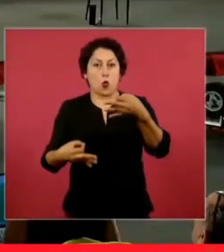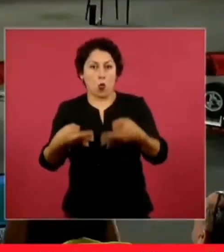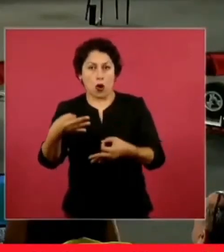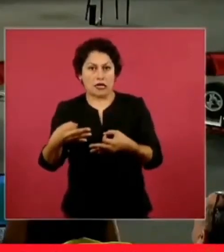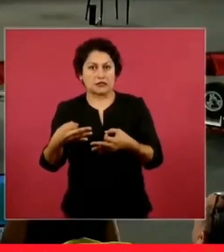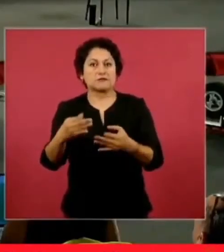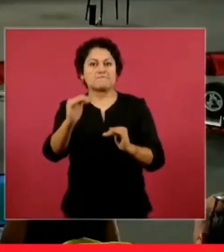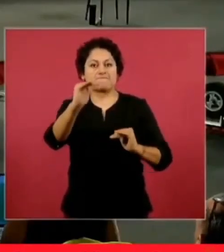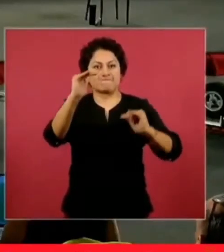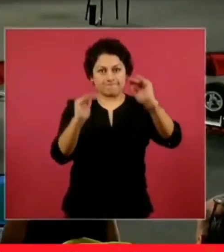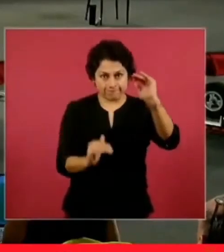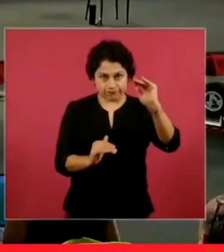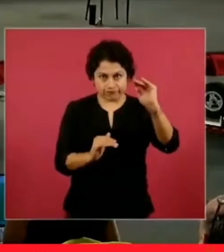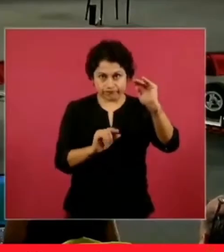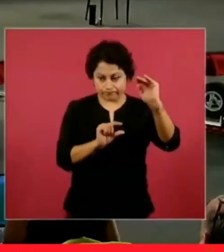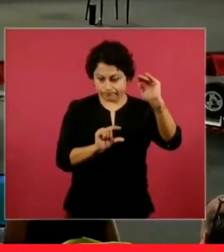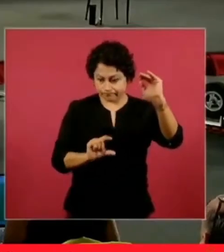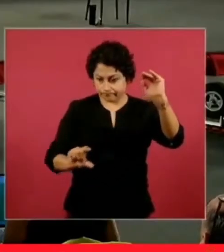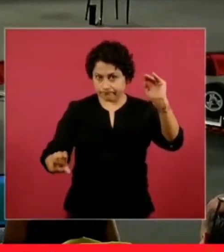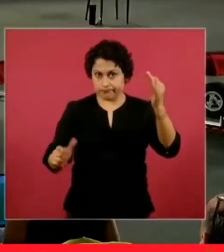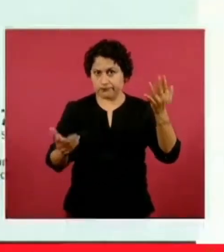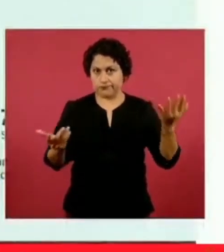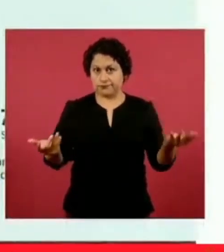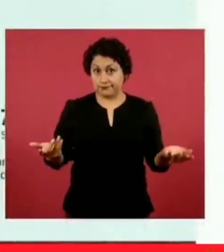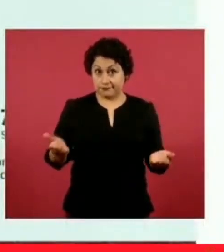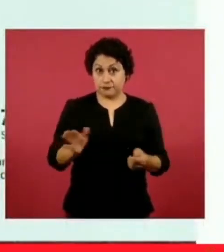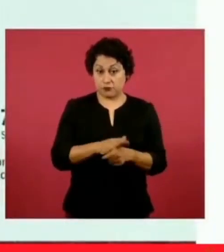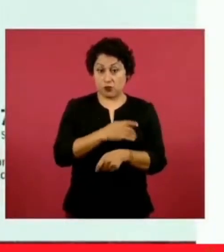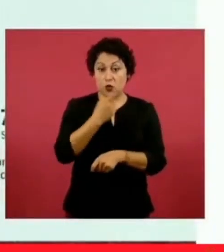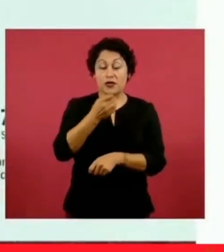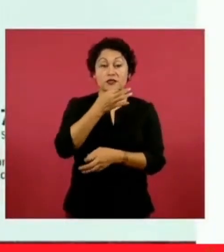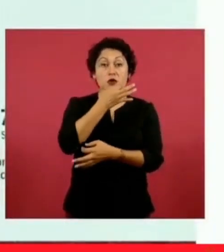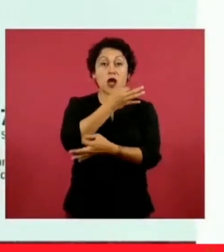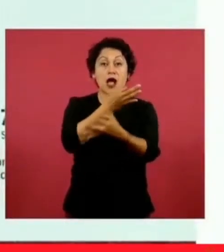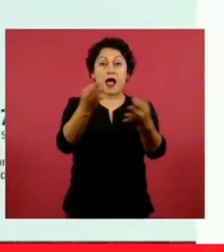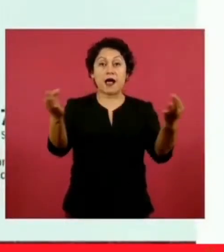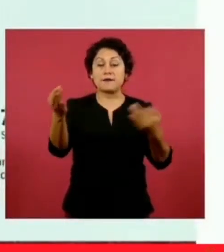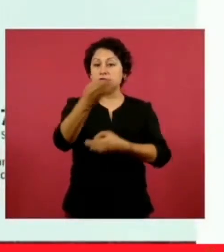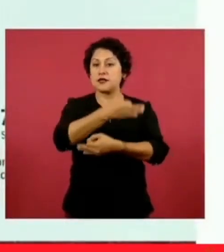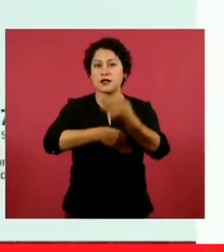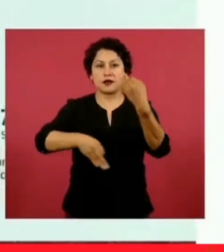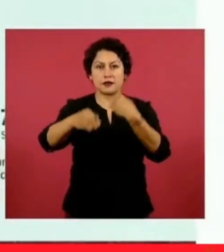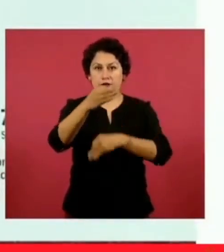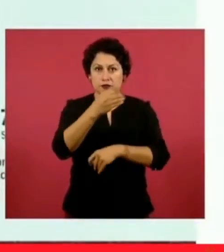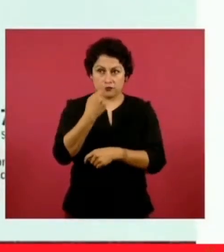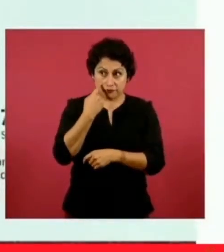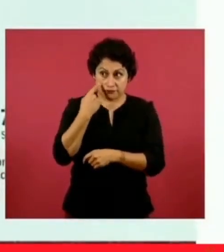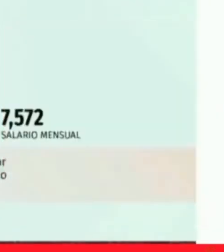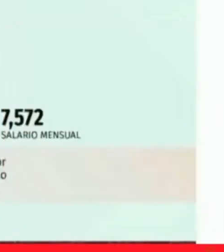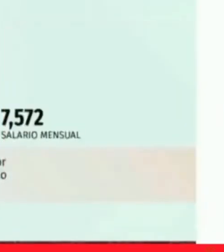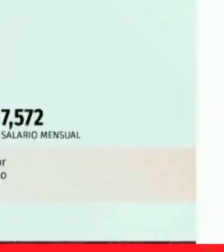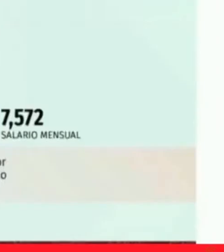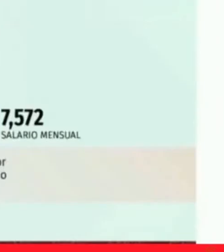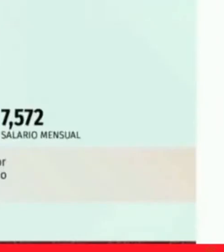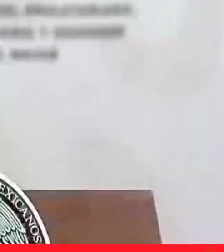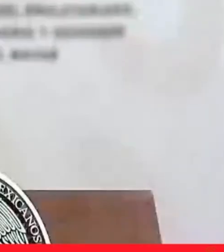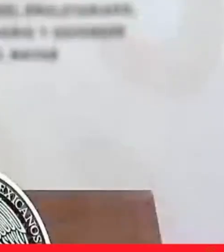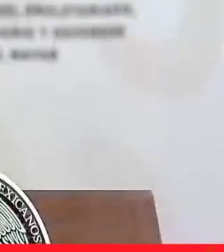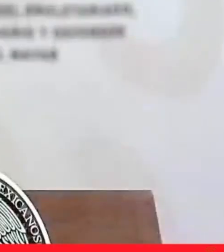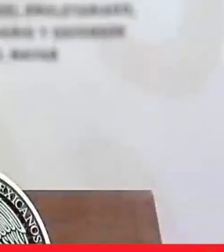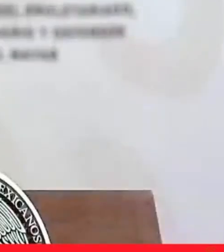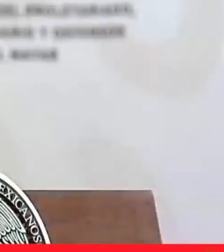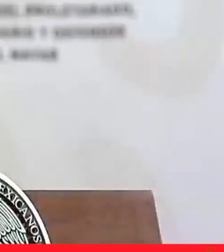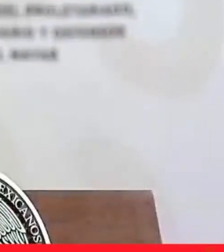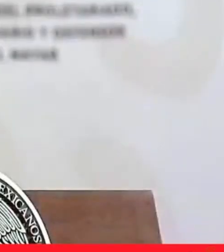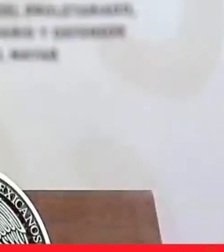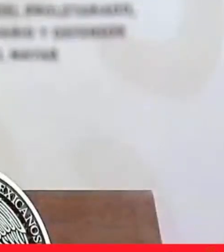Les decimos a todas, a todos, tanto a las personas juzgadoras, a los ministros, magistrados,